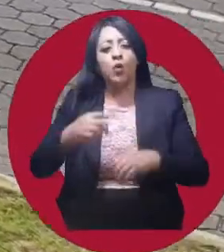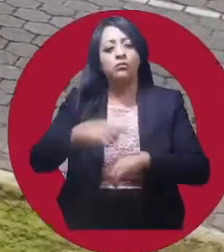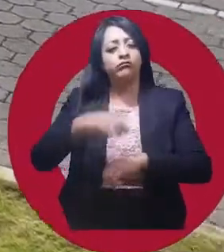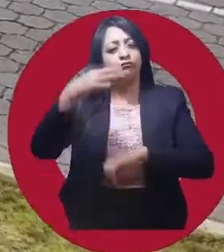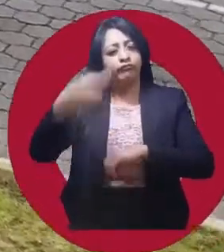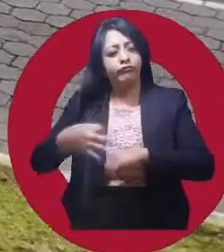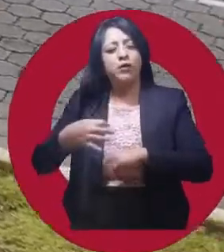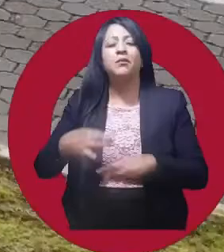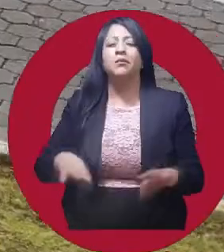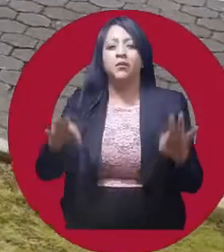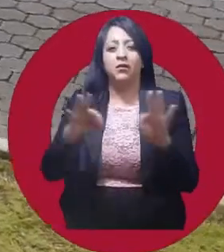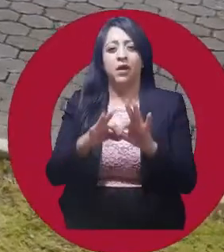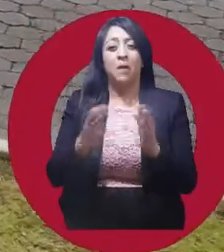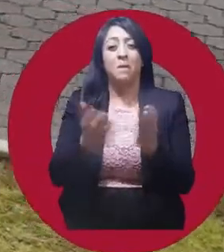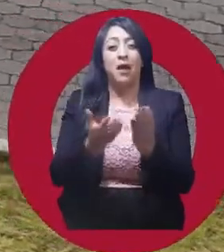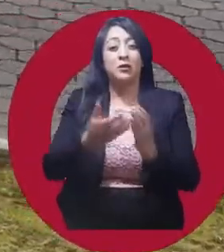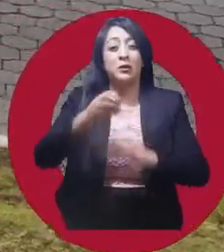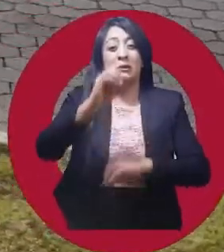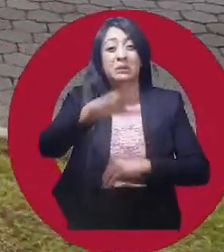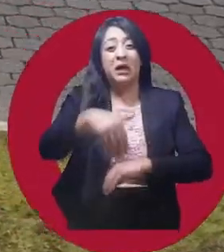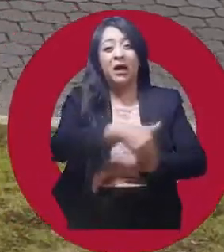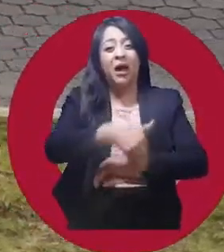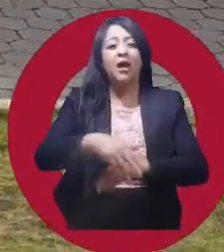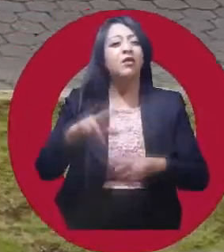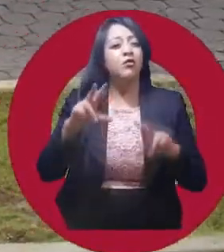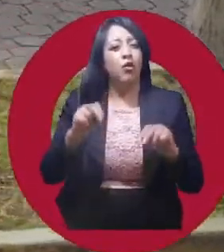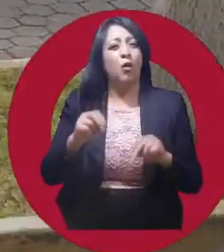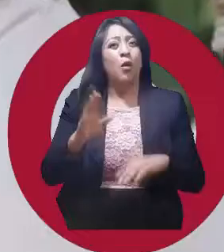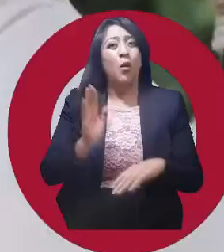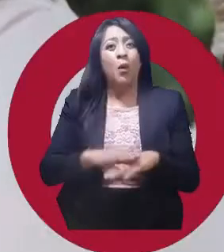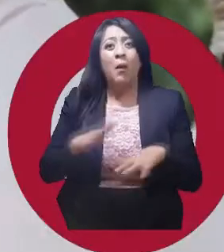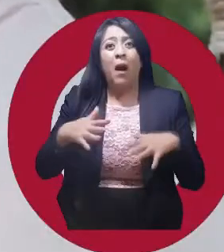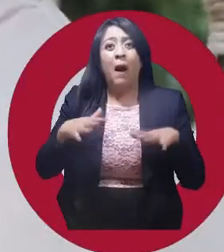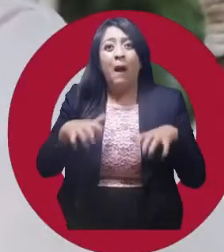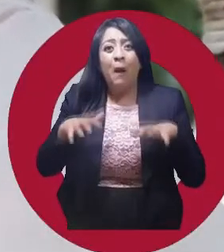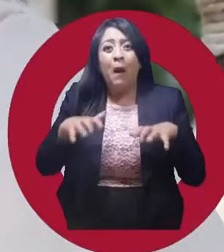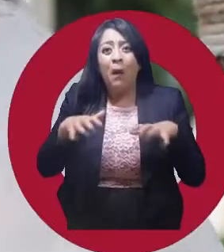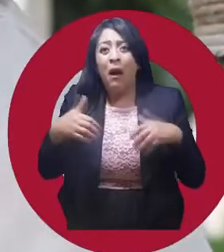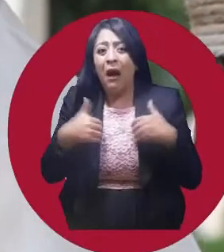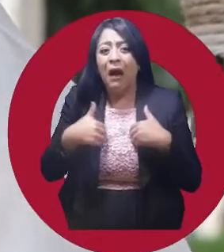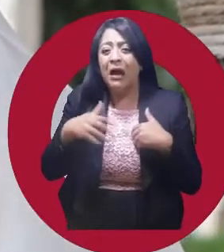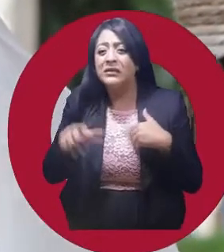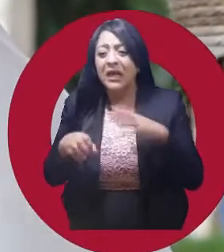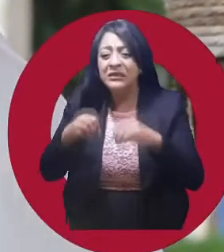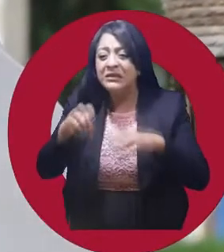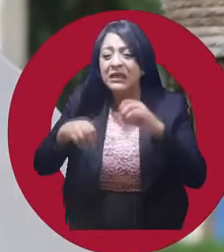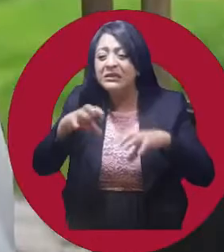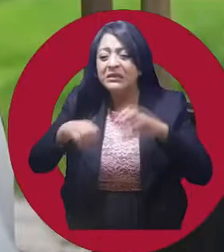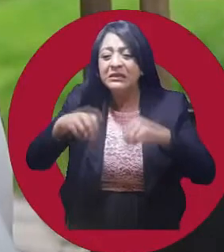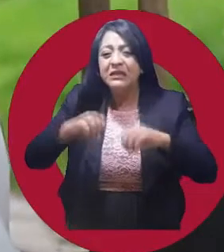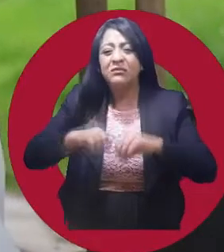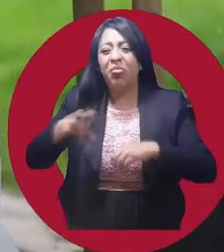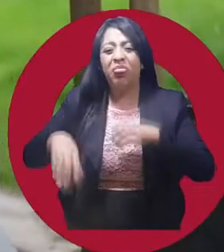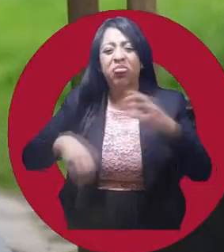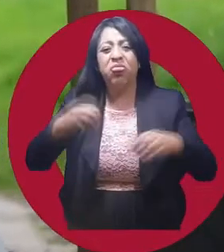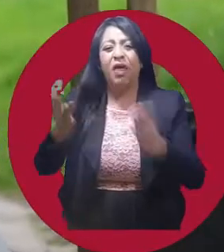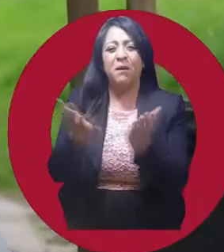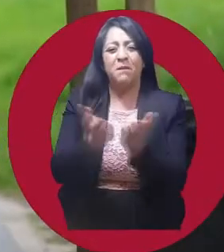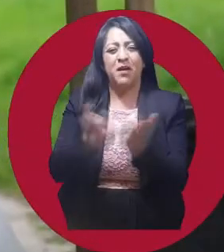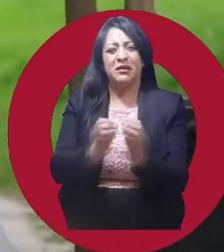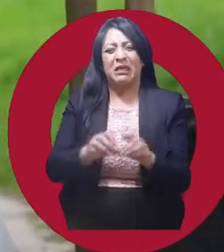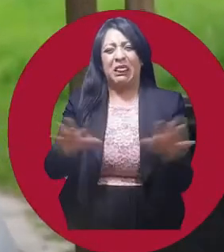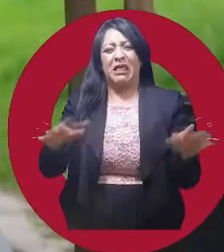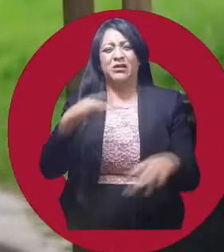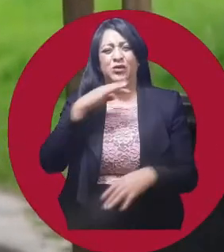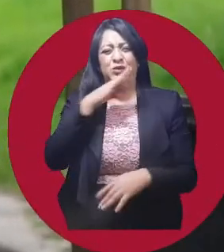recolector, que no dejen botando en las calles las fundas de basura cuando no hay recolección. Porque los perros desparraman y